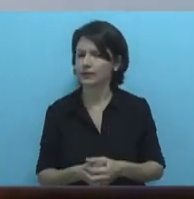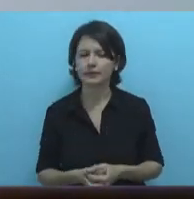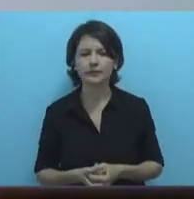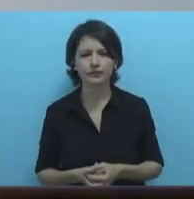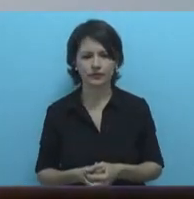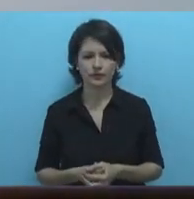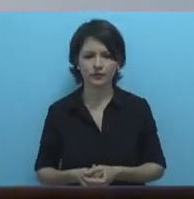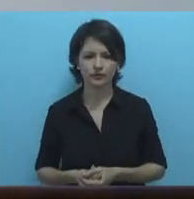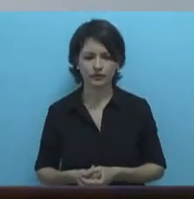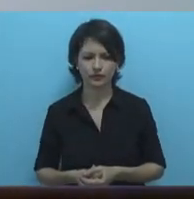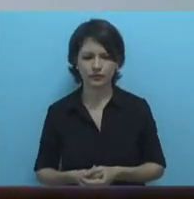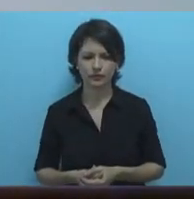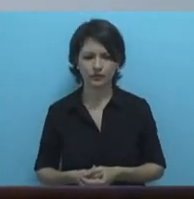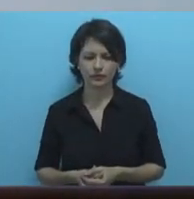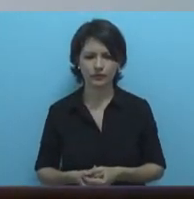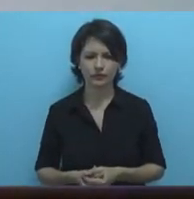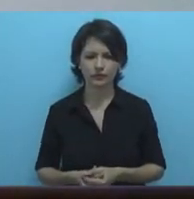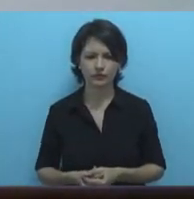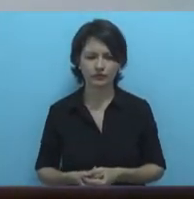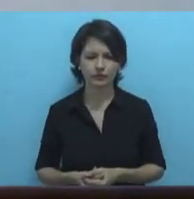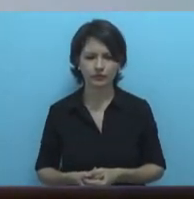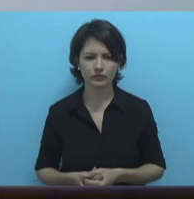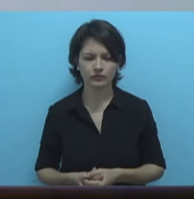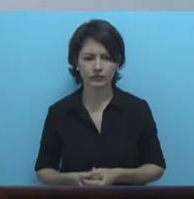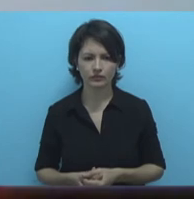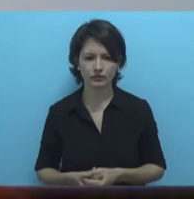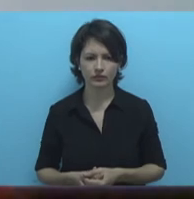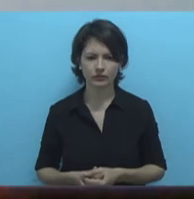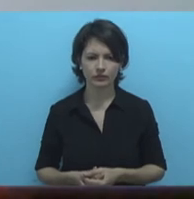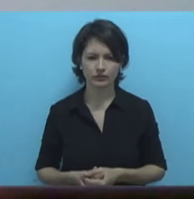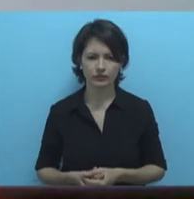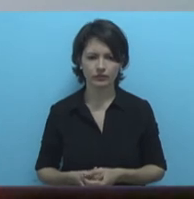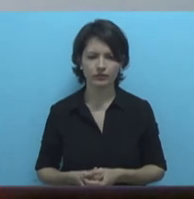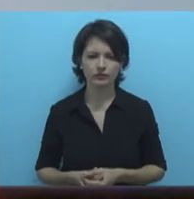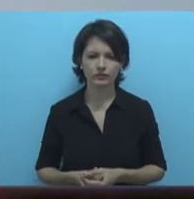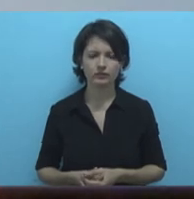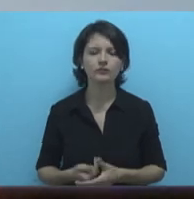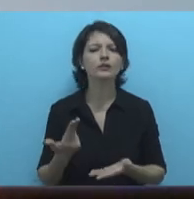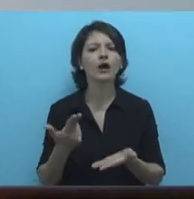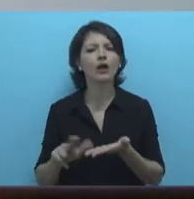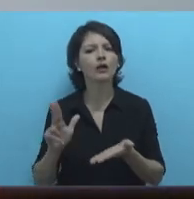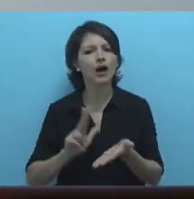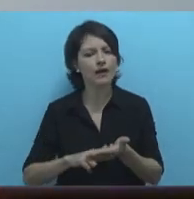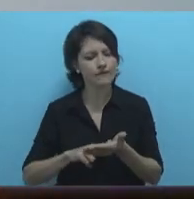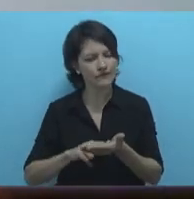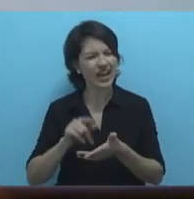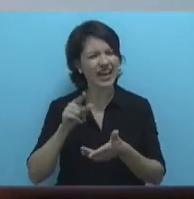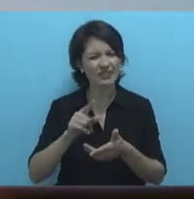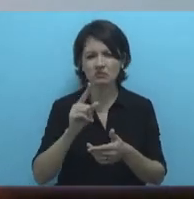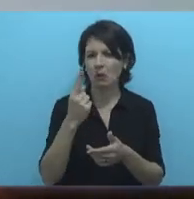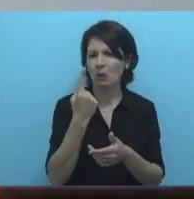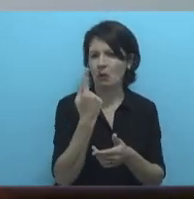estar en la vida pública y encontrarse jóvenes que van de un lugar a otro insisto nuevamente no son prácticas